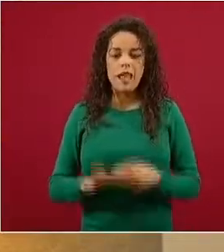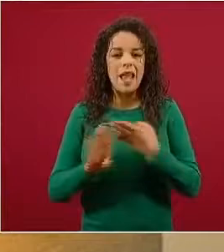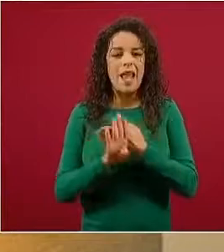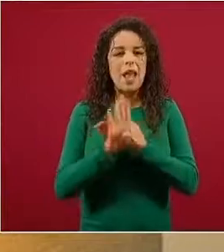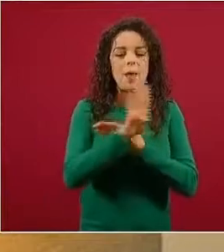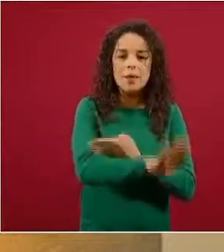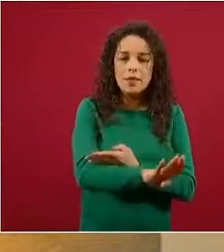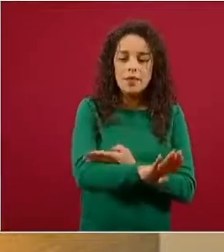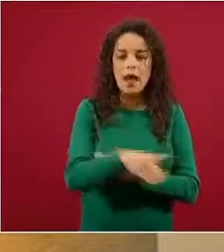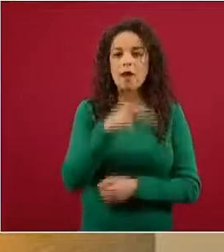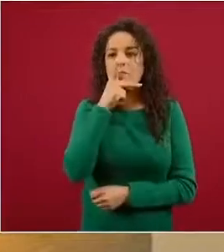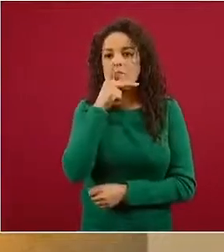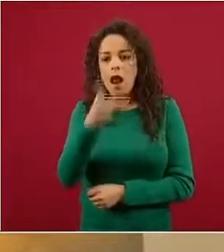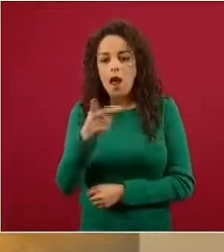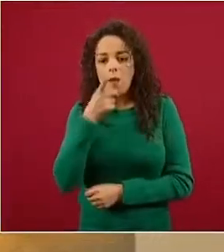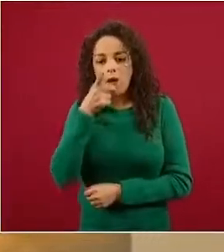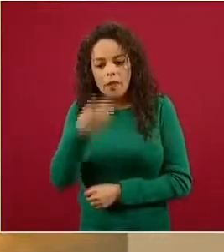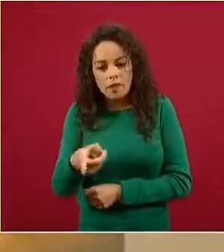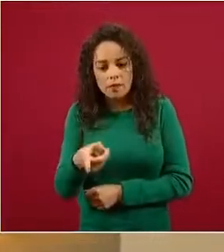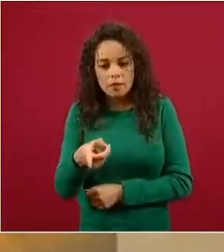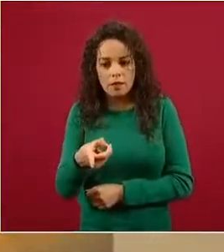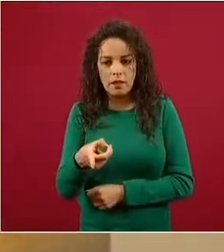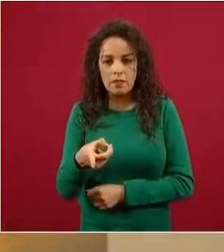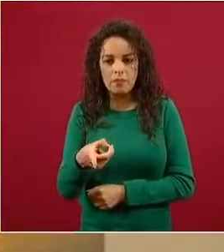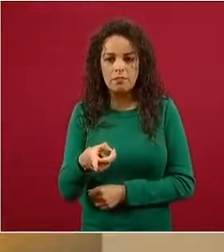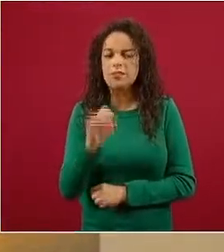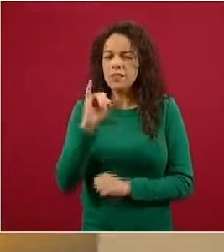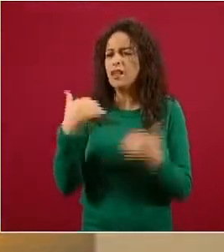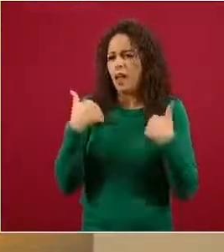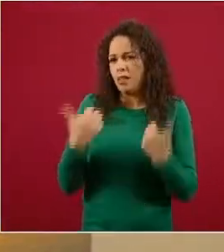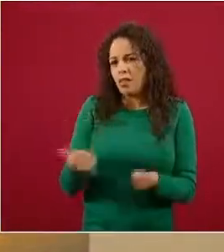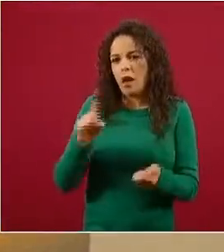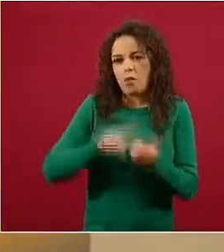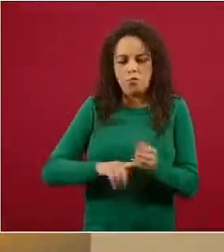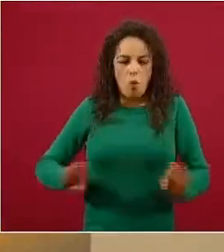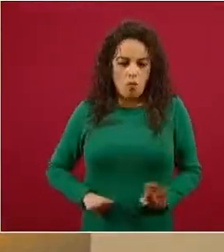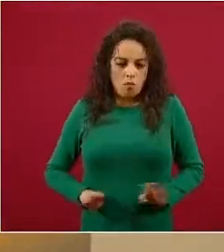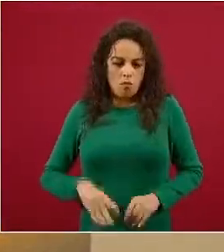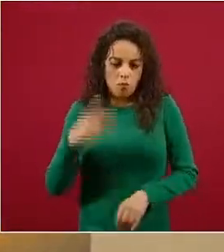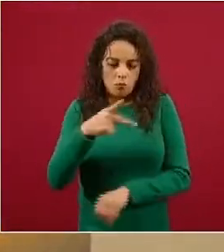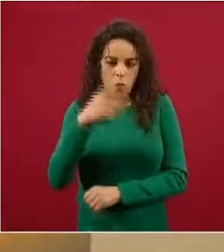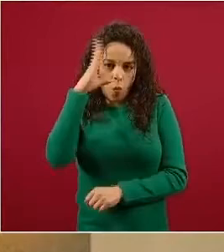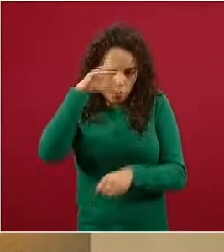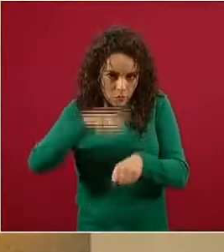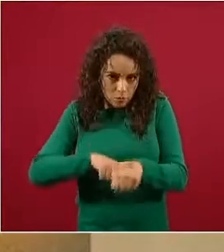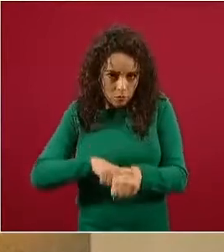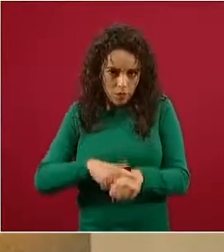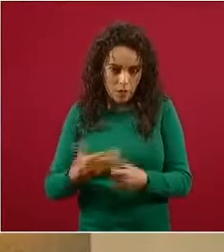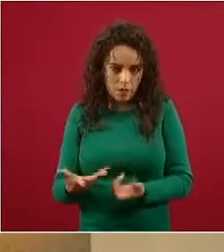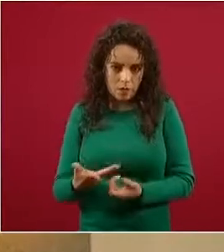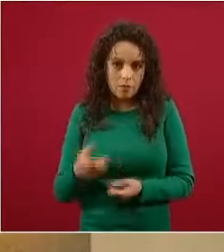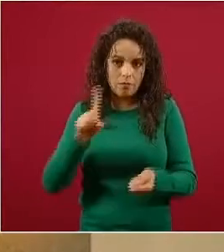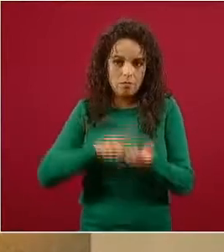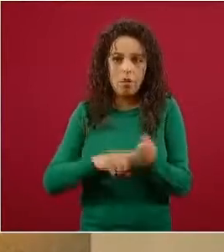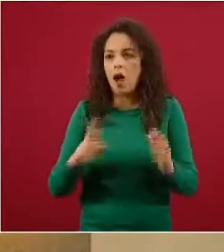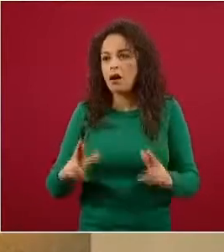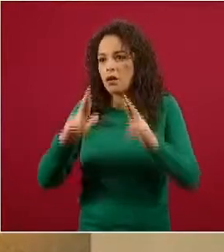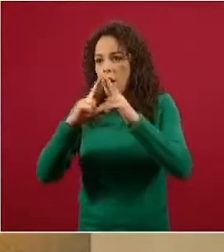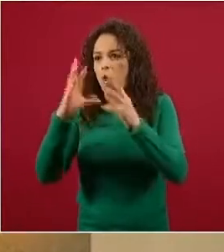noticia de forma calmada, y si uno no puede en ese momento mantener un poco la calma, buscar algún familiar